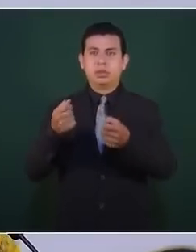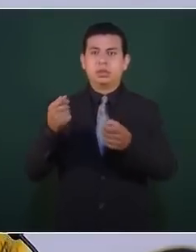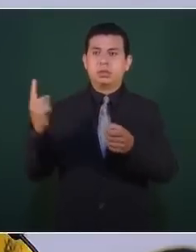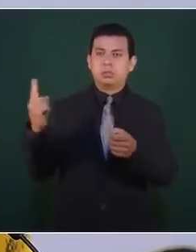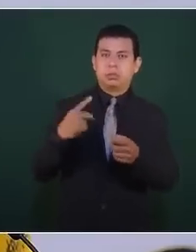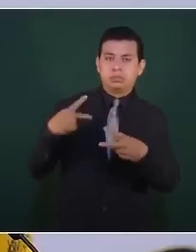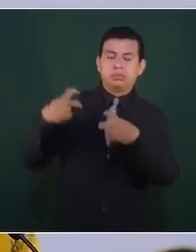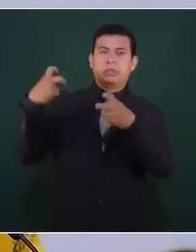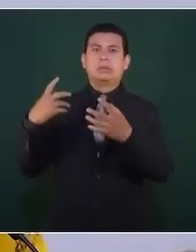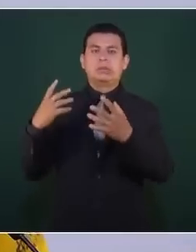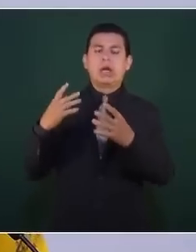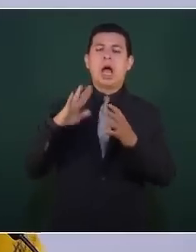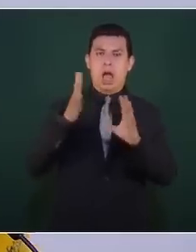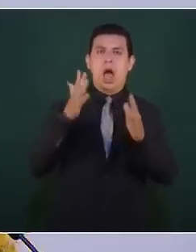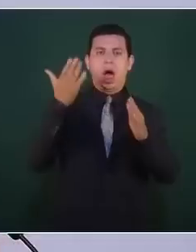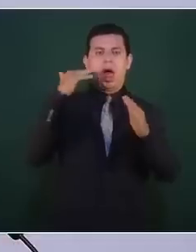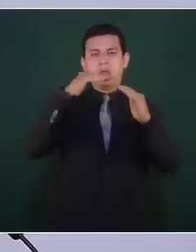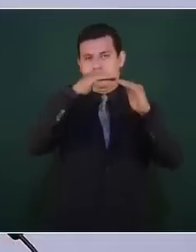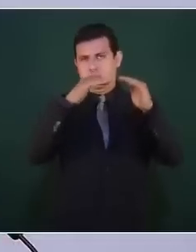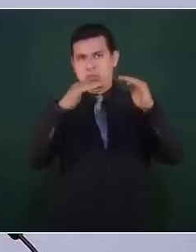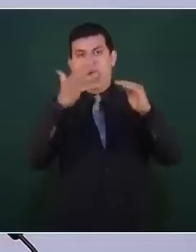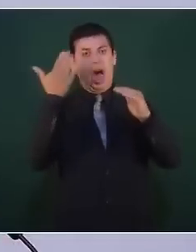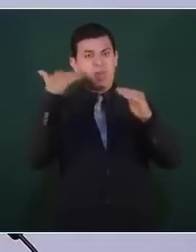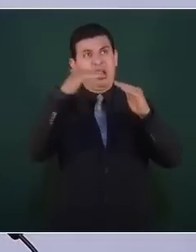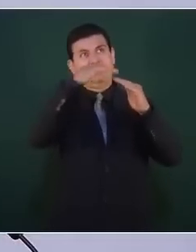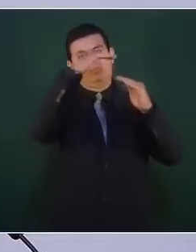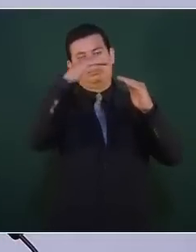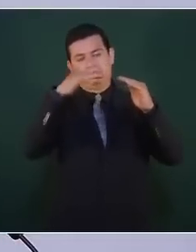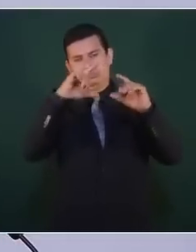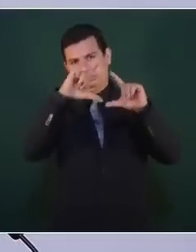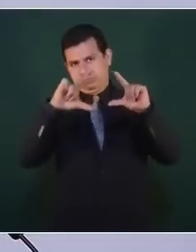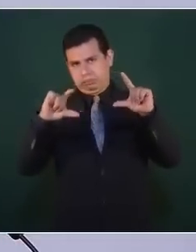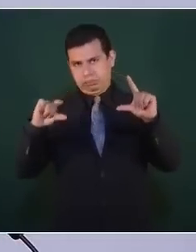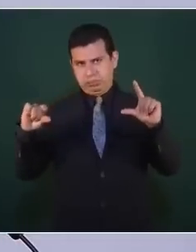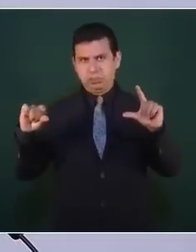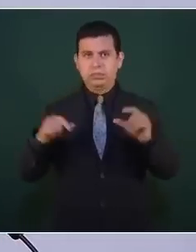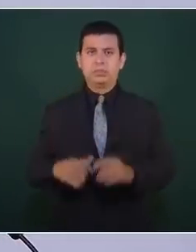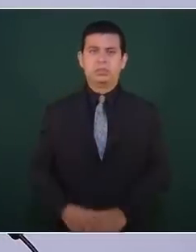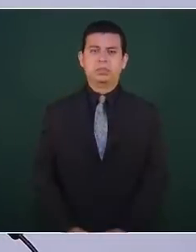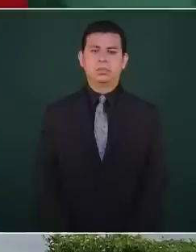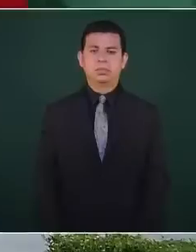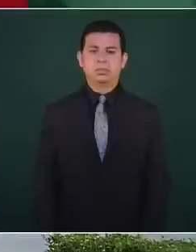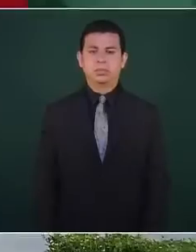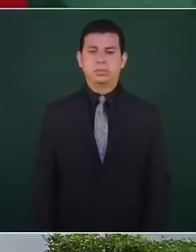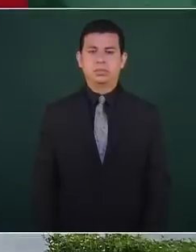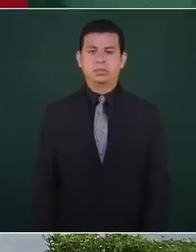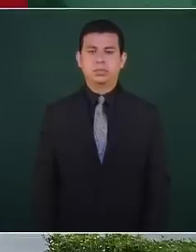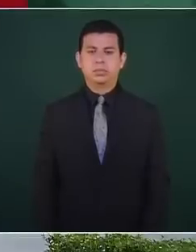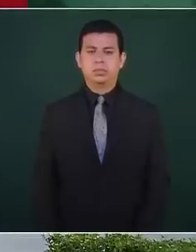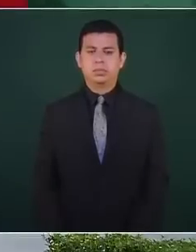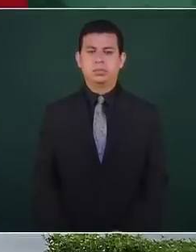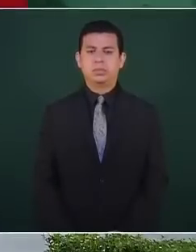tendencia hacia la baja de la presencia de este delito, con 34